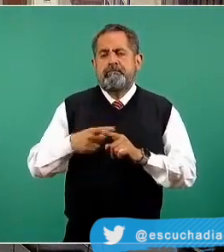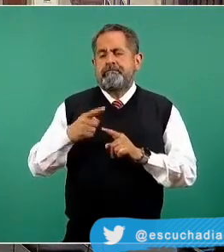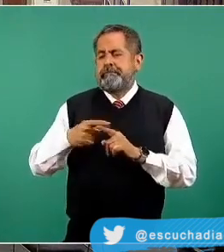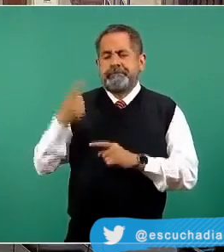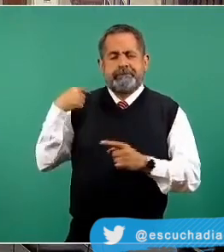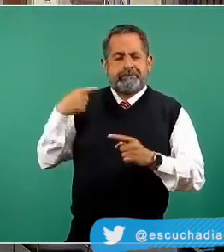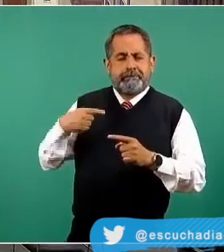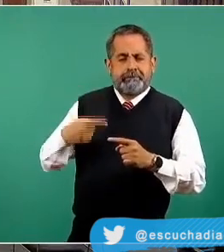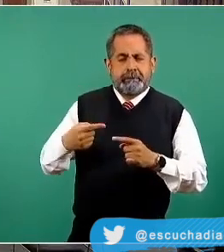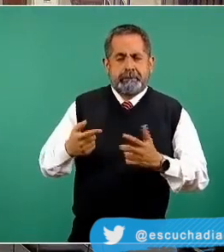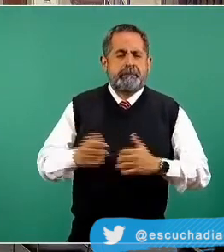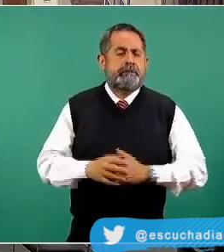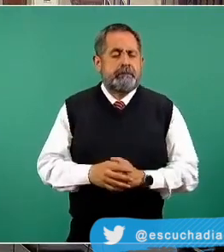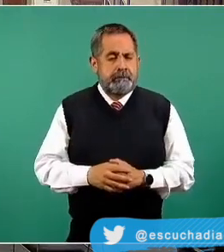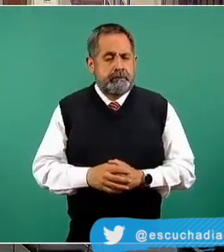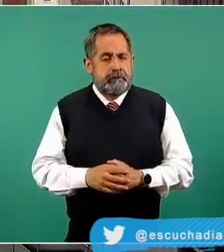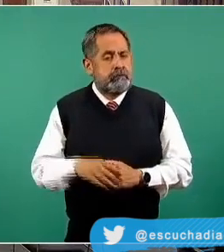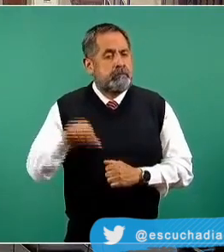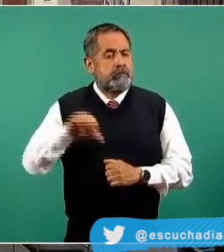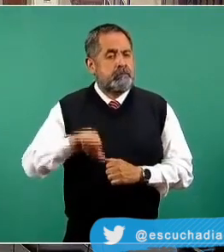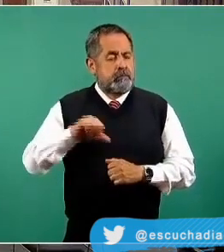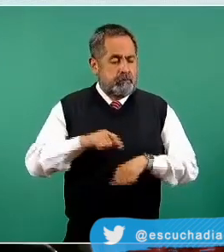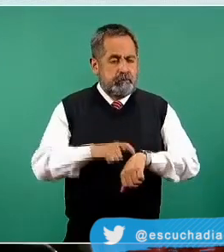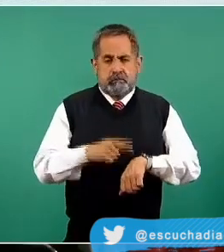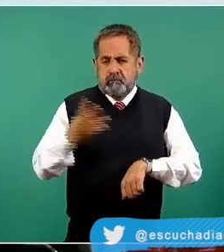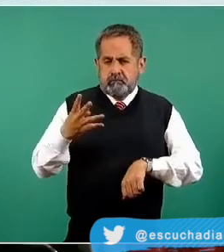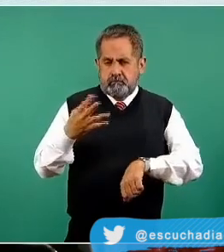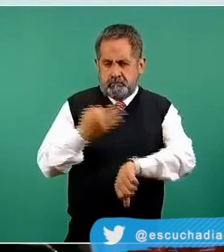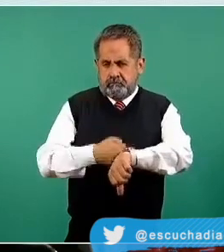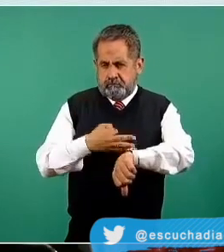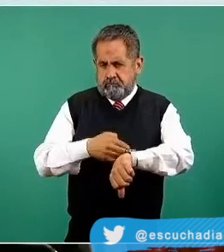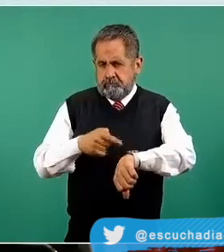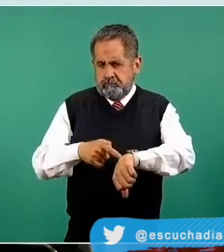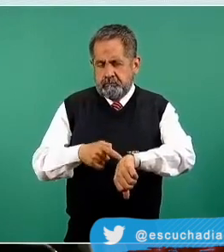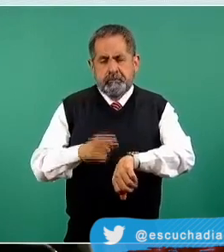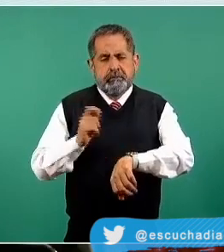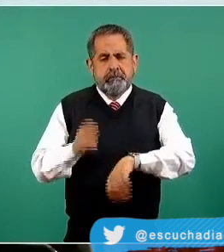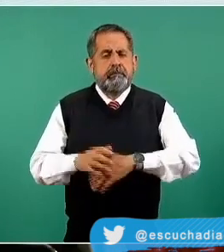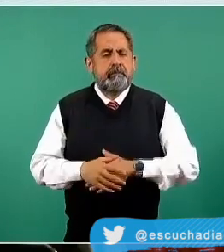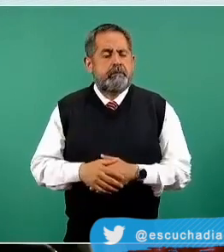días. Para el corte de hoy a las 4 de la tarde nos reportan